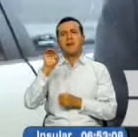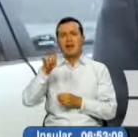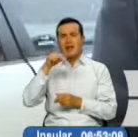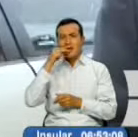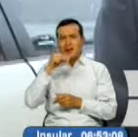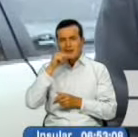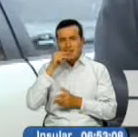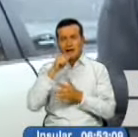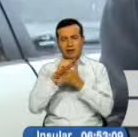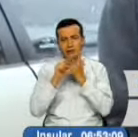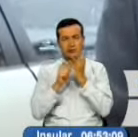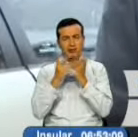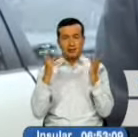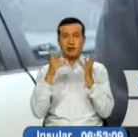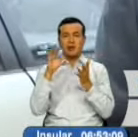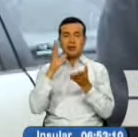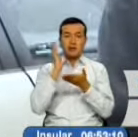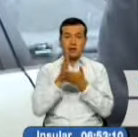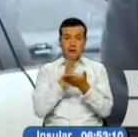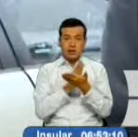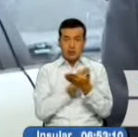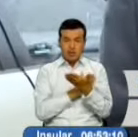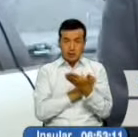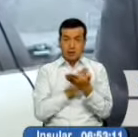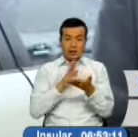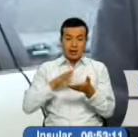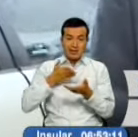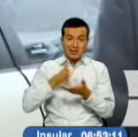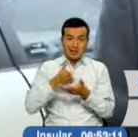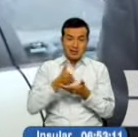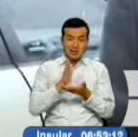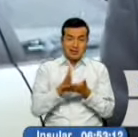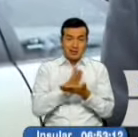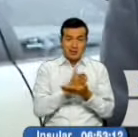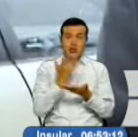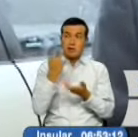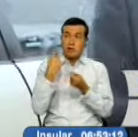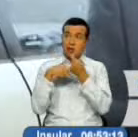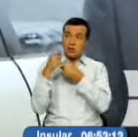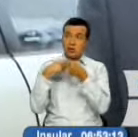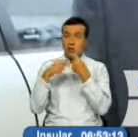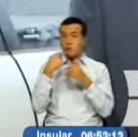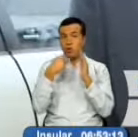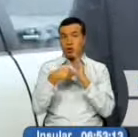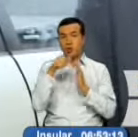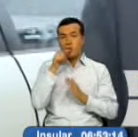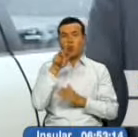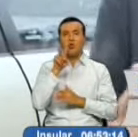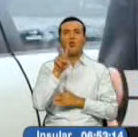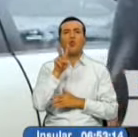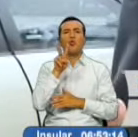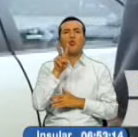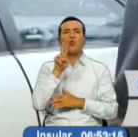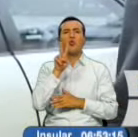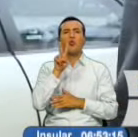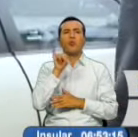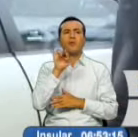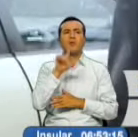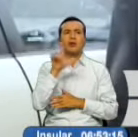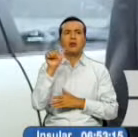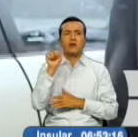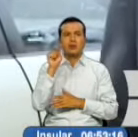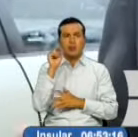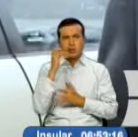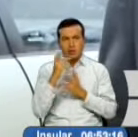ya exportando chifles orgánicos. Hay una gran potencialidad para exportar bebidas, por ejemplo, de uvillas. Hay bebidas